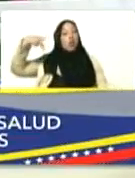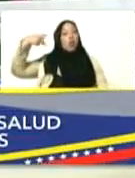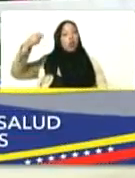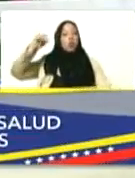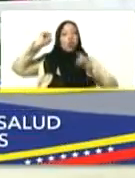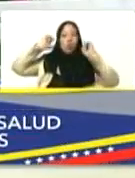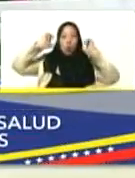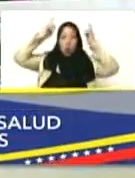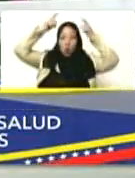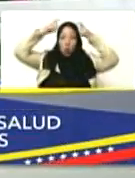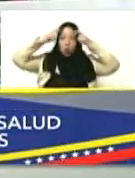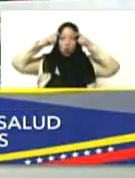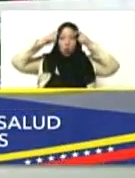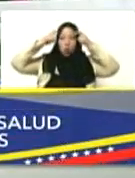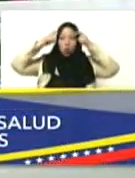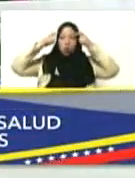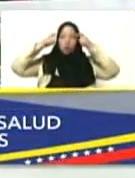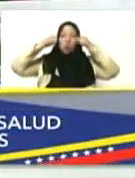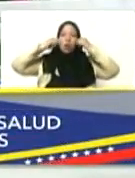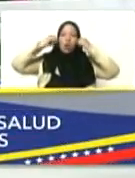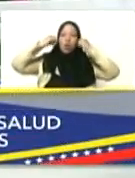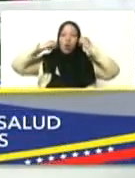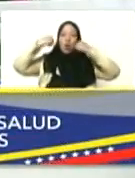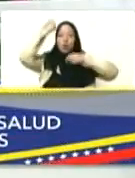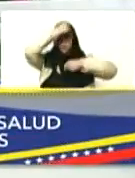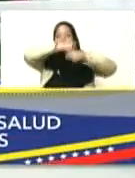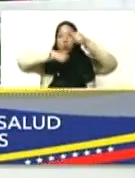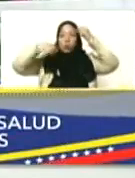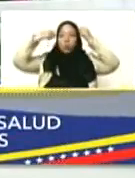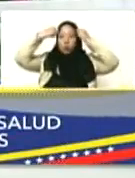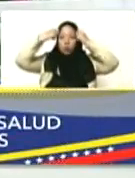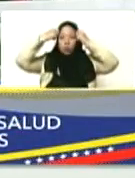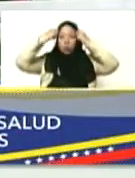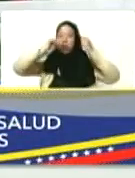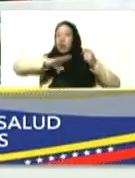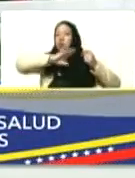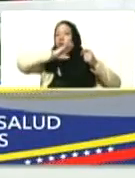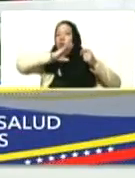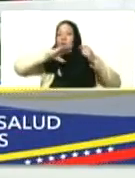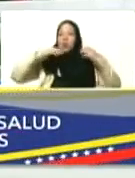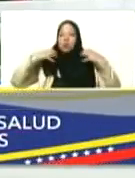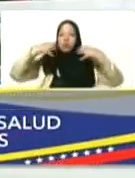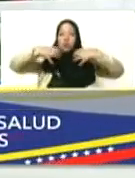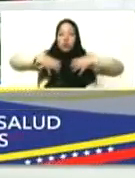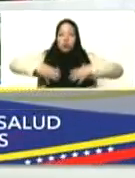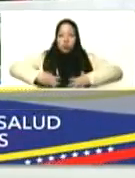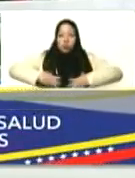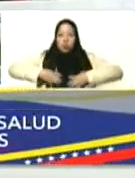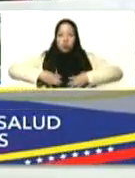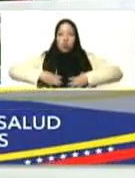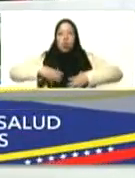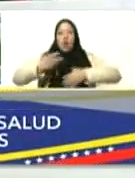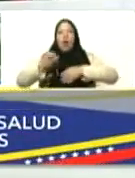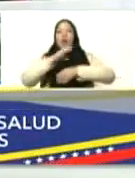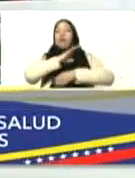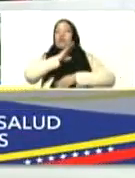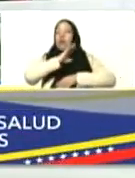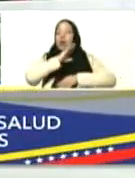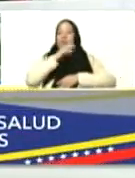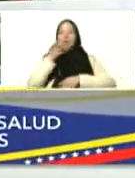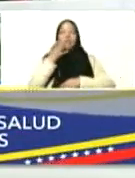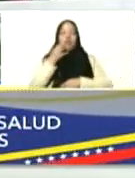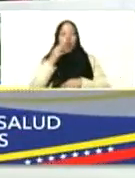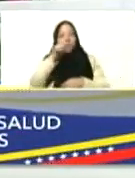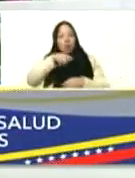gorros, turbantes oncológicos, mangas de comprensión, sostenes oncológicos, fajas linfáticas y